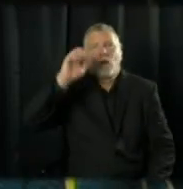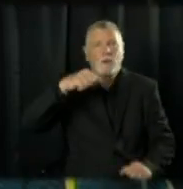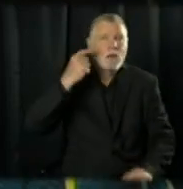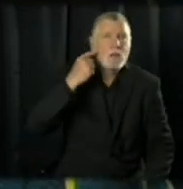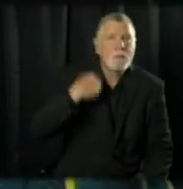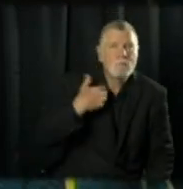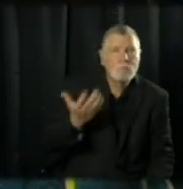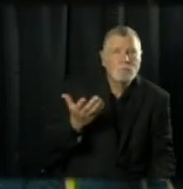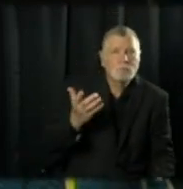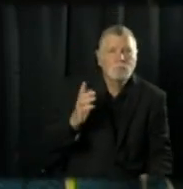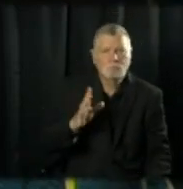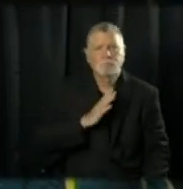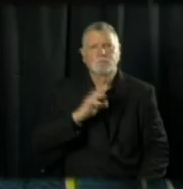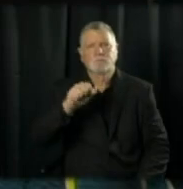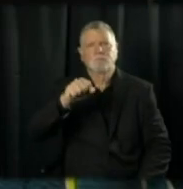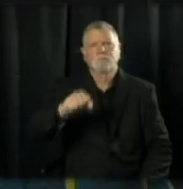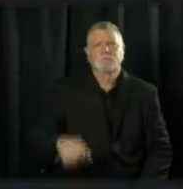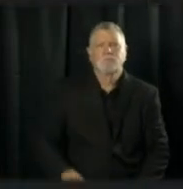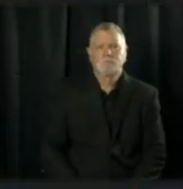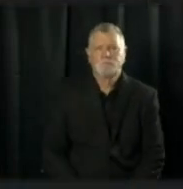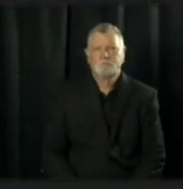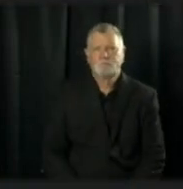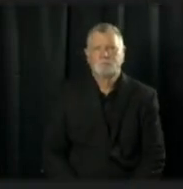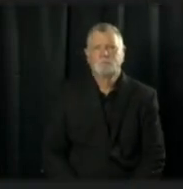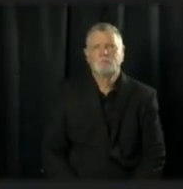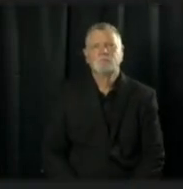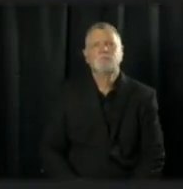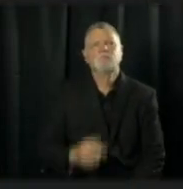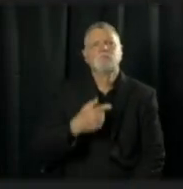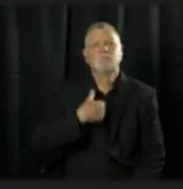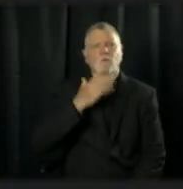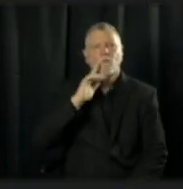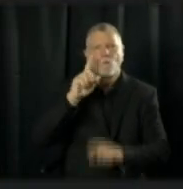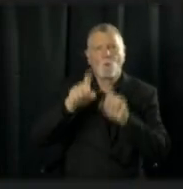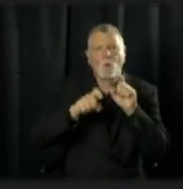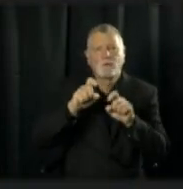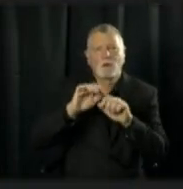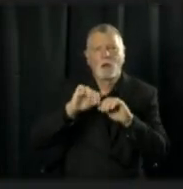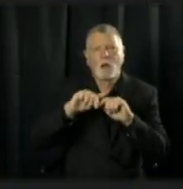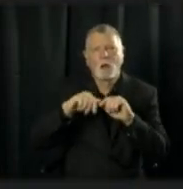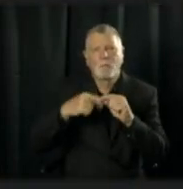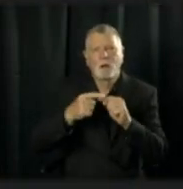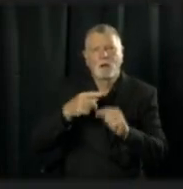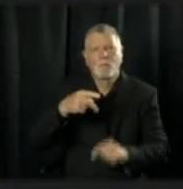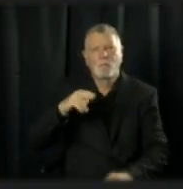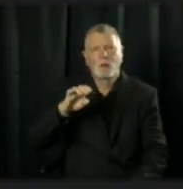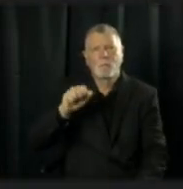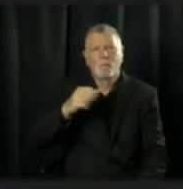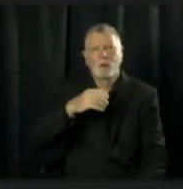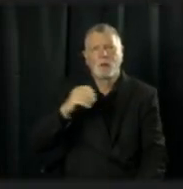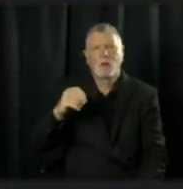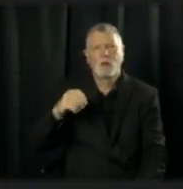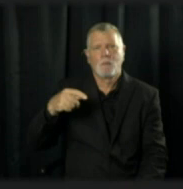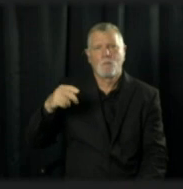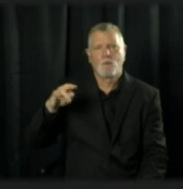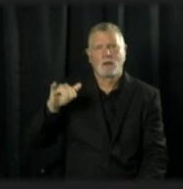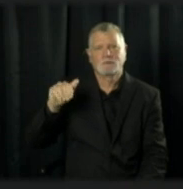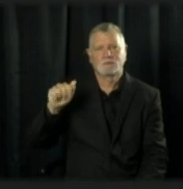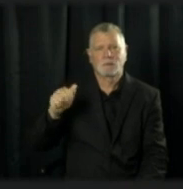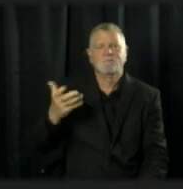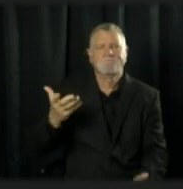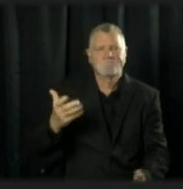¿Sí me pueden escuchar? Sí. Muy bien. Tengo una pregunta también sobre energía eléctrica